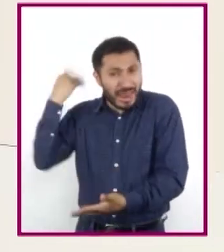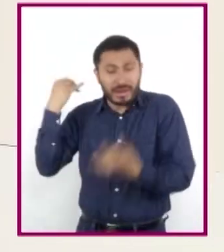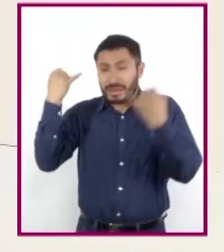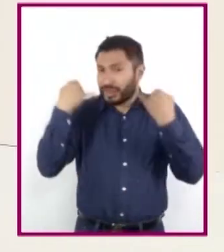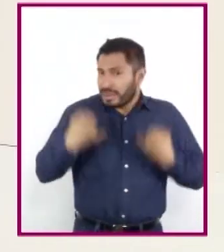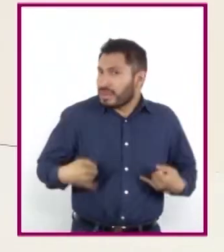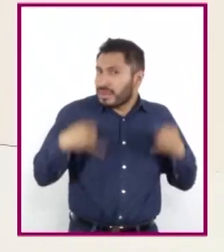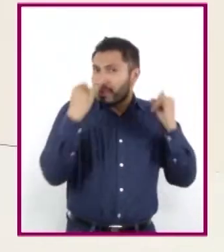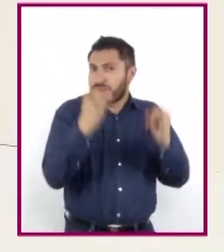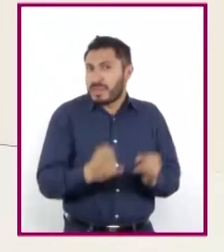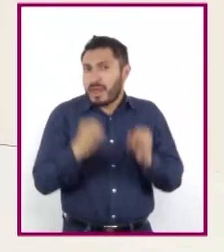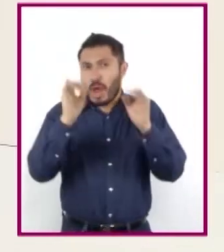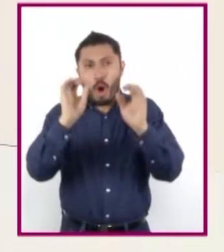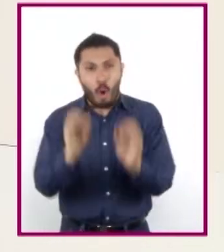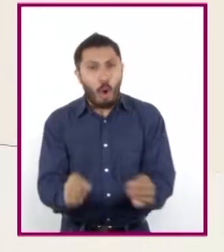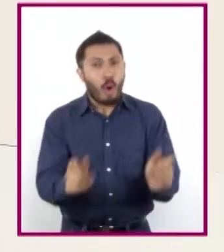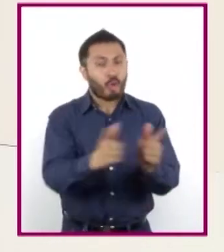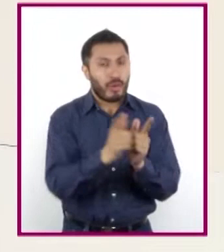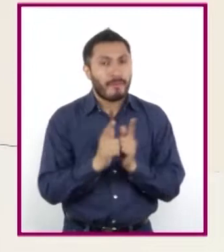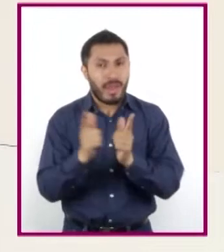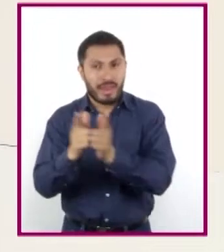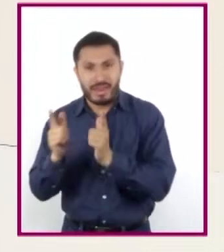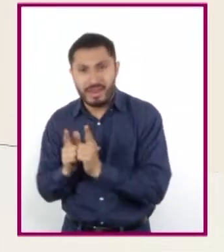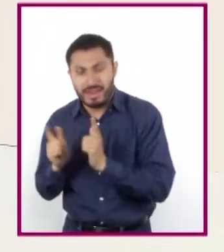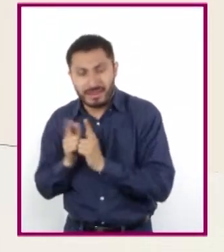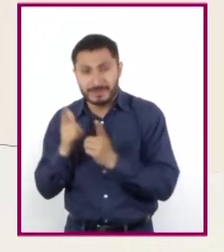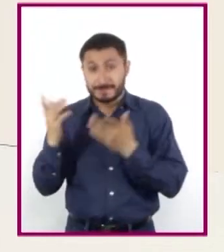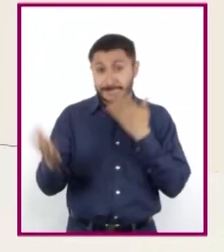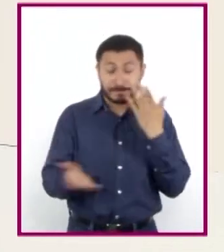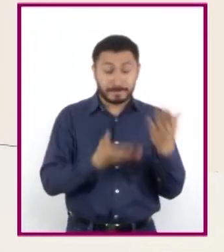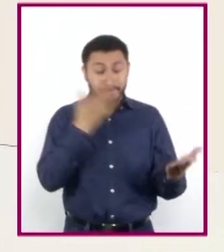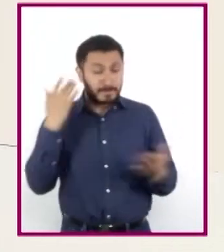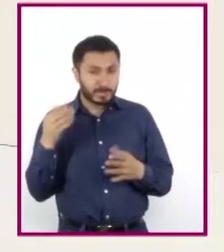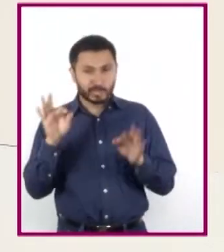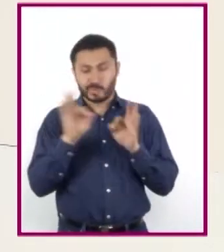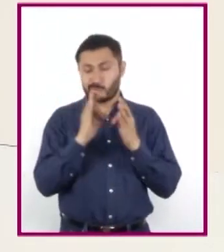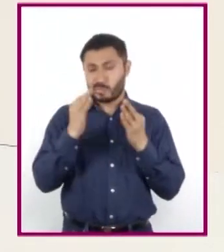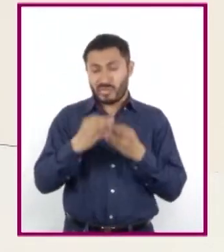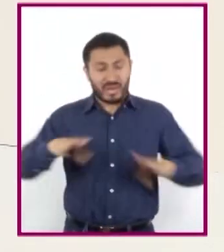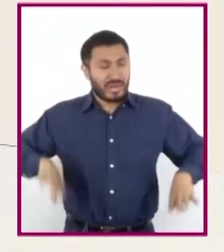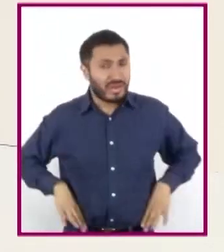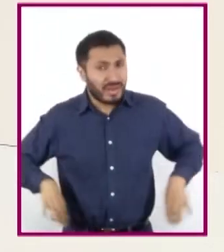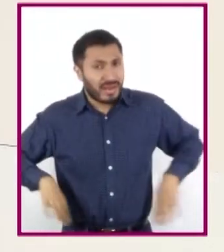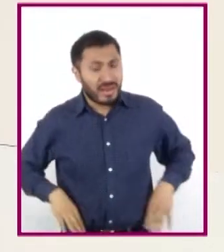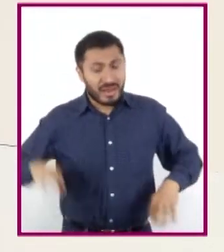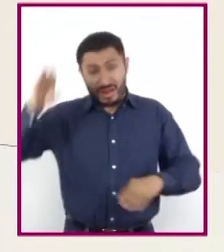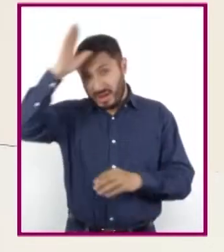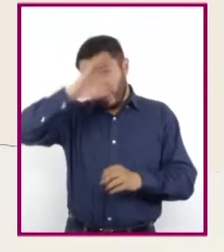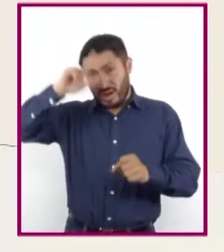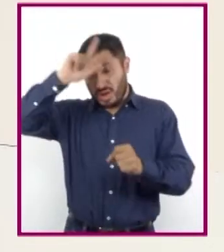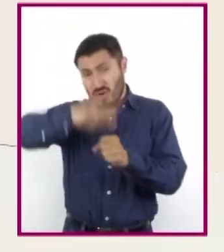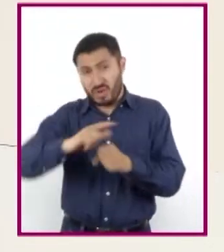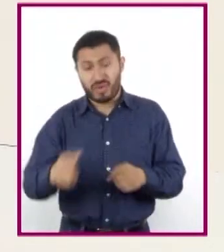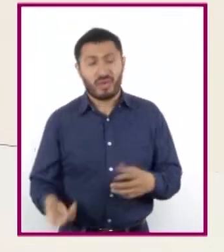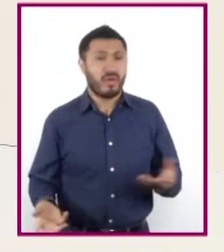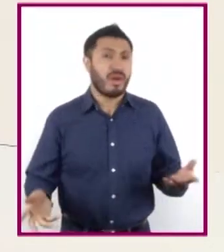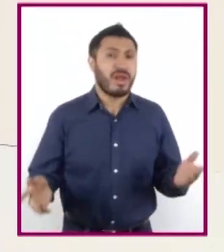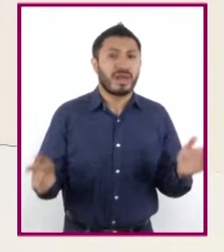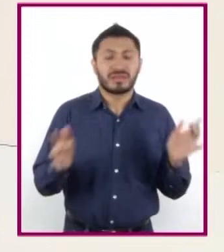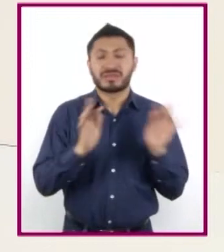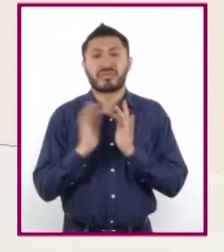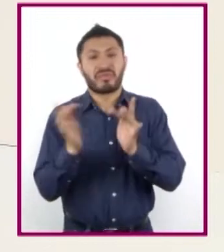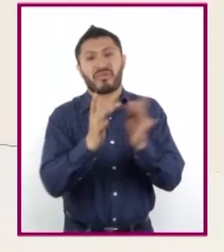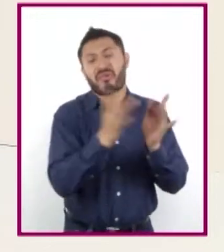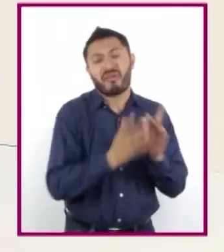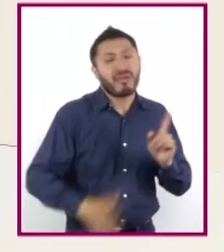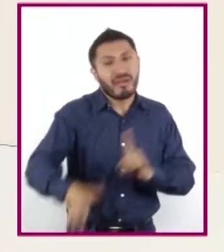y grupales, estudiando sus estructuras, conductas, culturas e interacciones en un contexto